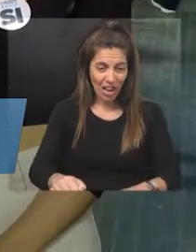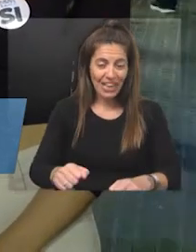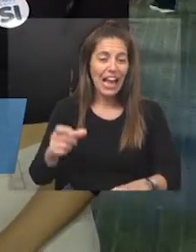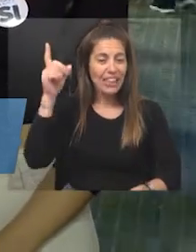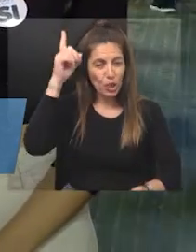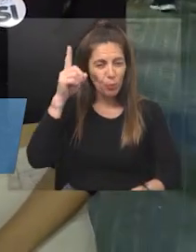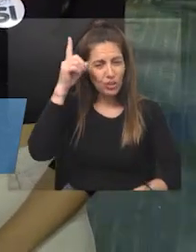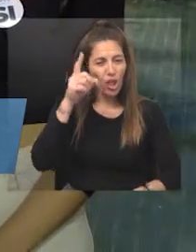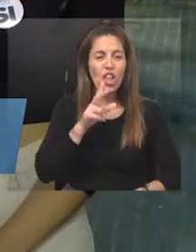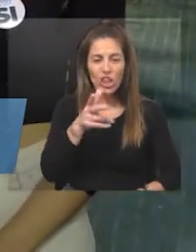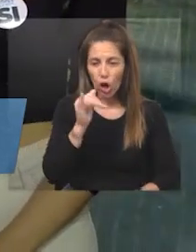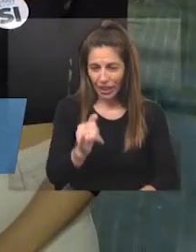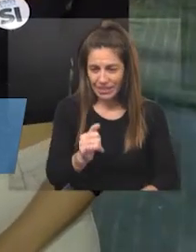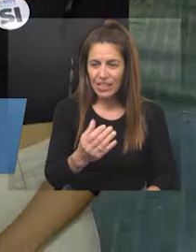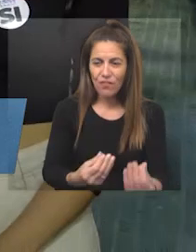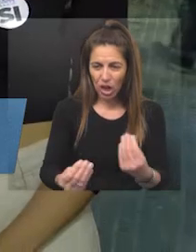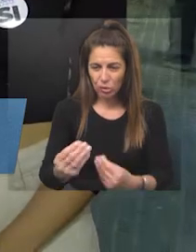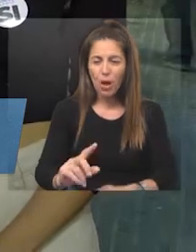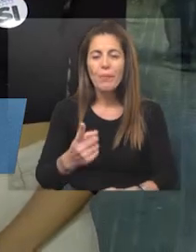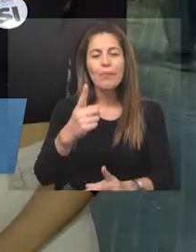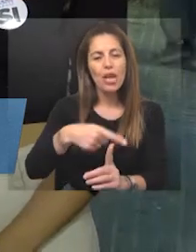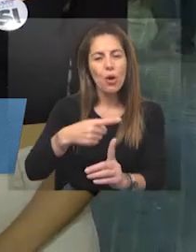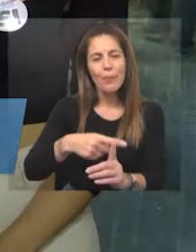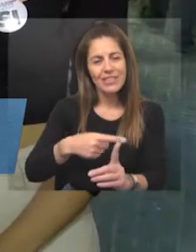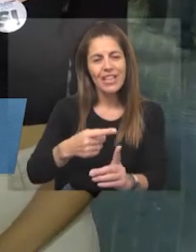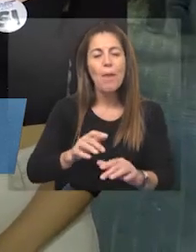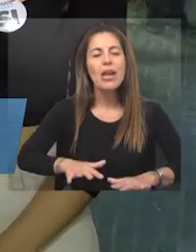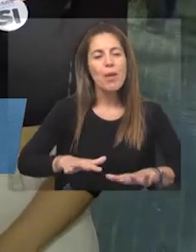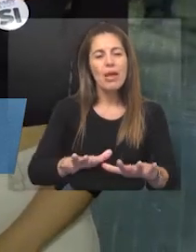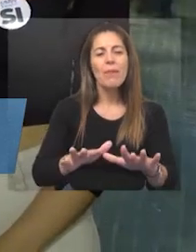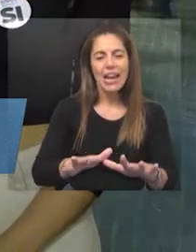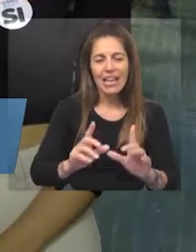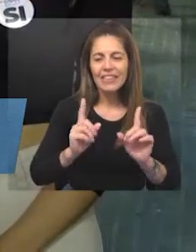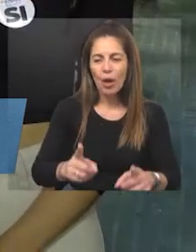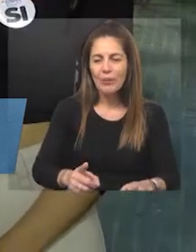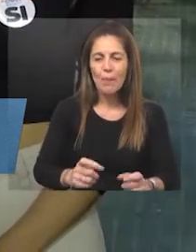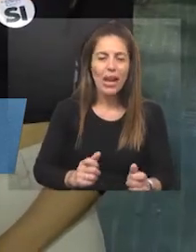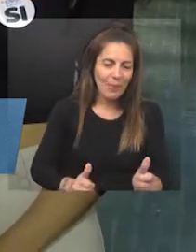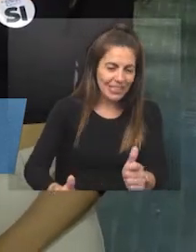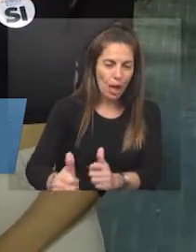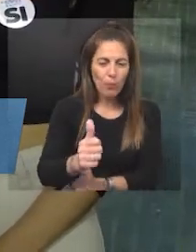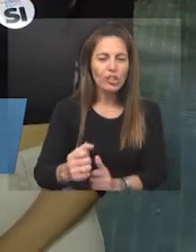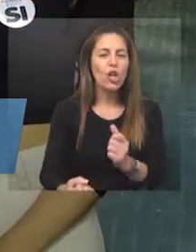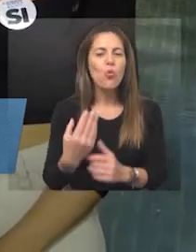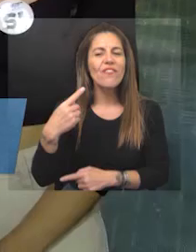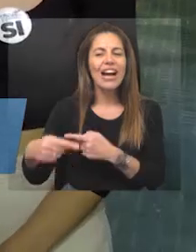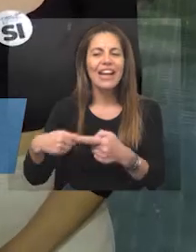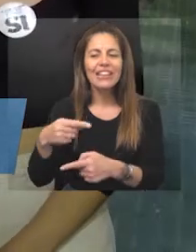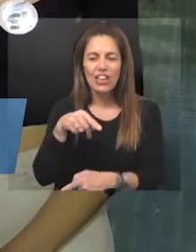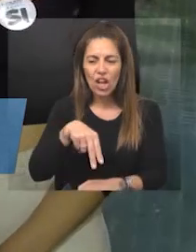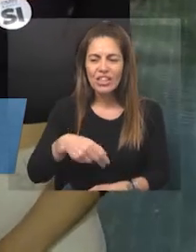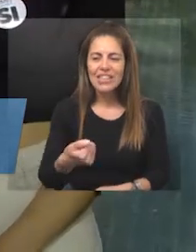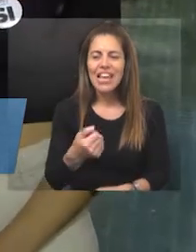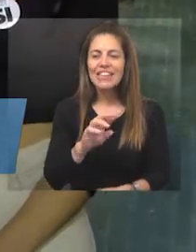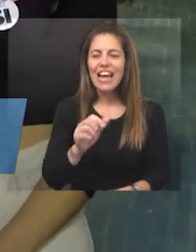diputados ella dijo que sí que iba a asumir los primeros meses pero preparar y para pasar la posta a las nuevas generaciones si es el caso de Natalia que